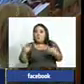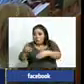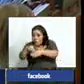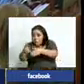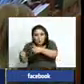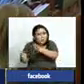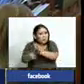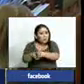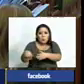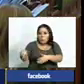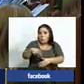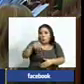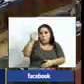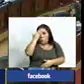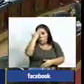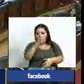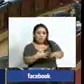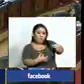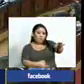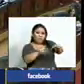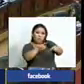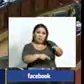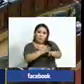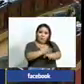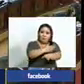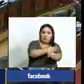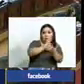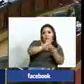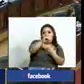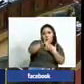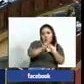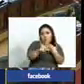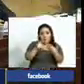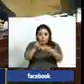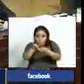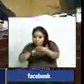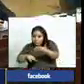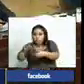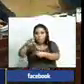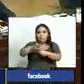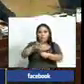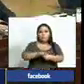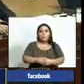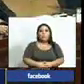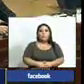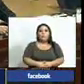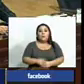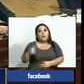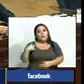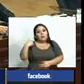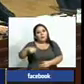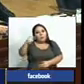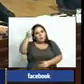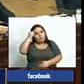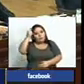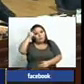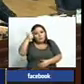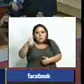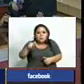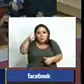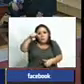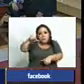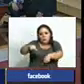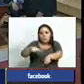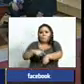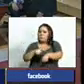de diputados no conocen el anteproyecto de ley que será sometido a votación. Confíen en que será aprobada a